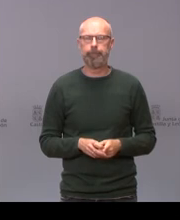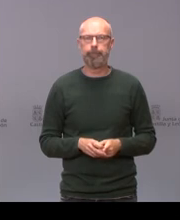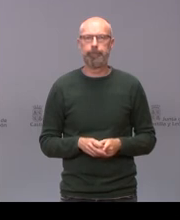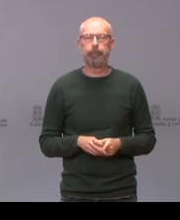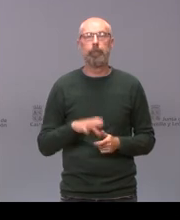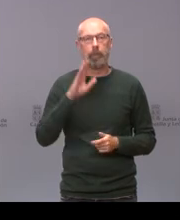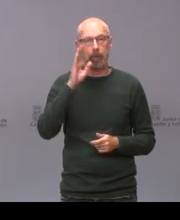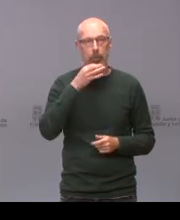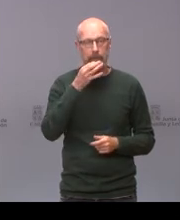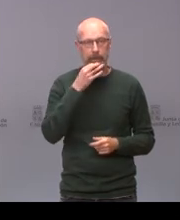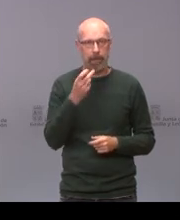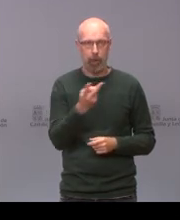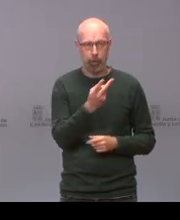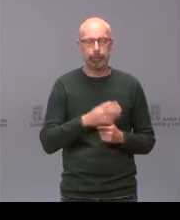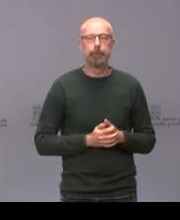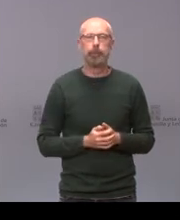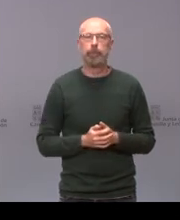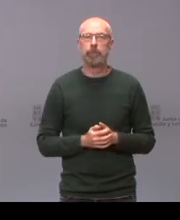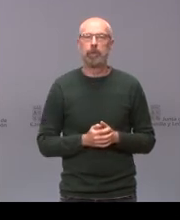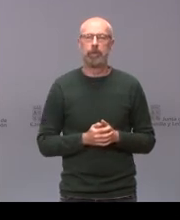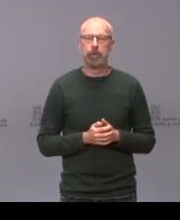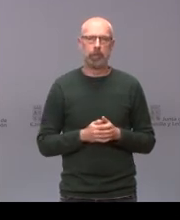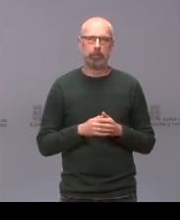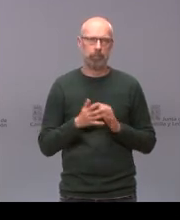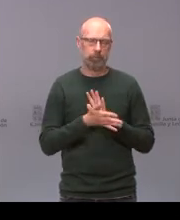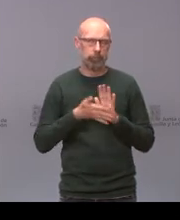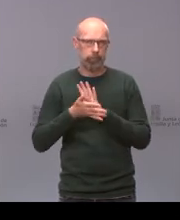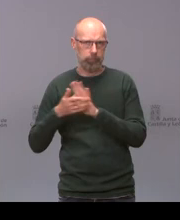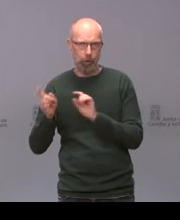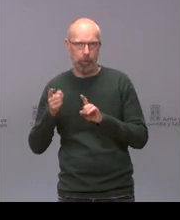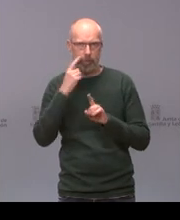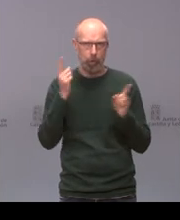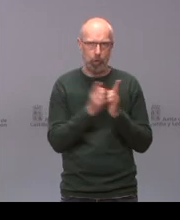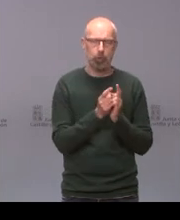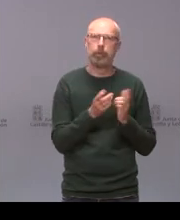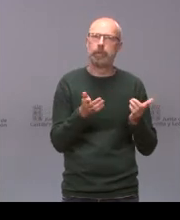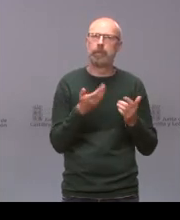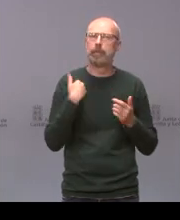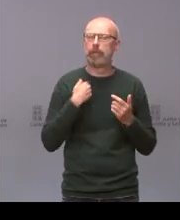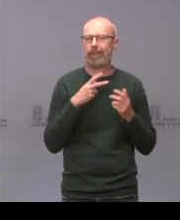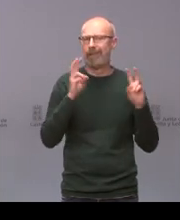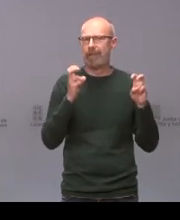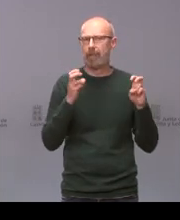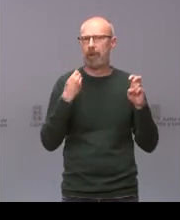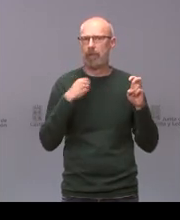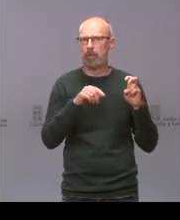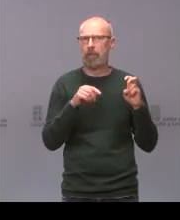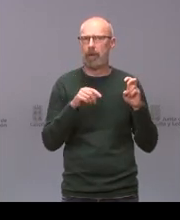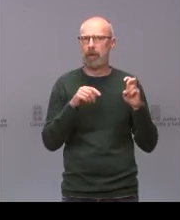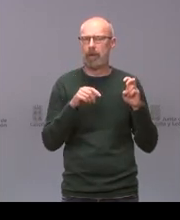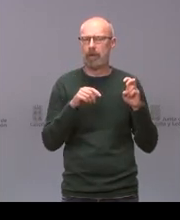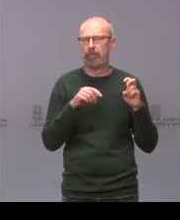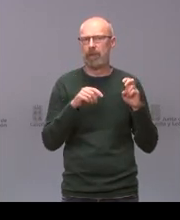Hola, buenas tardes a los dos. Para no demorarlo mucho, rápidamente, por terminar de cerrar un poco la reflexión sobre la leyenda